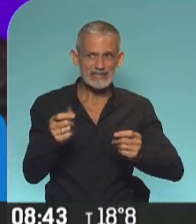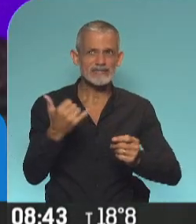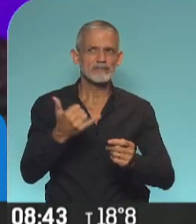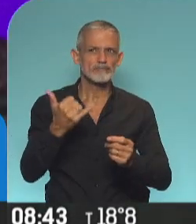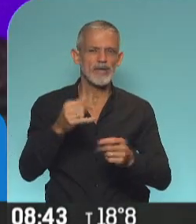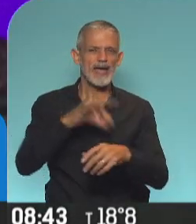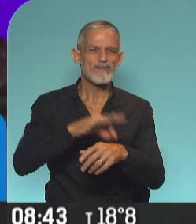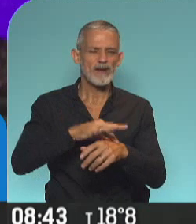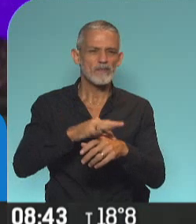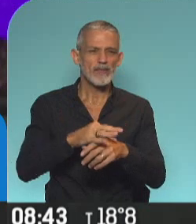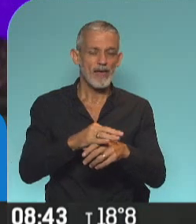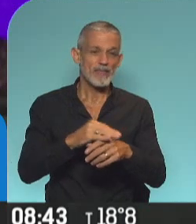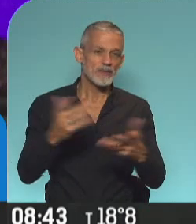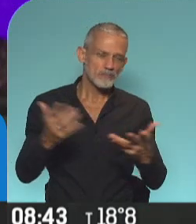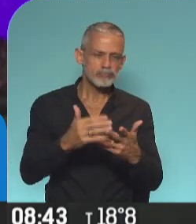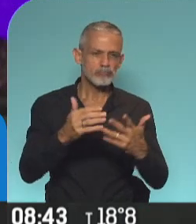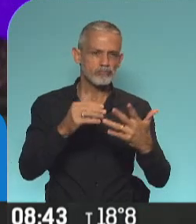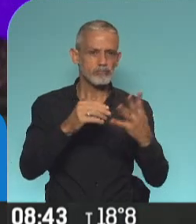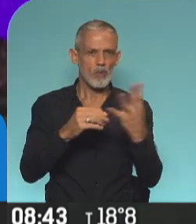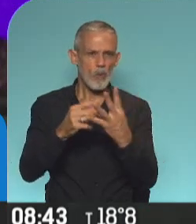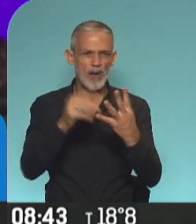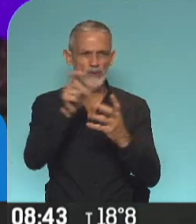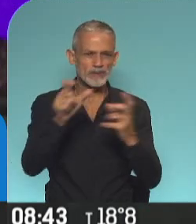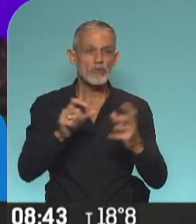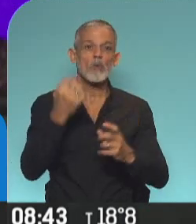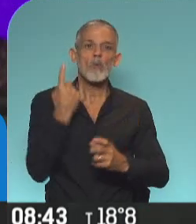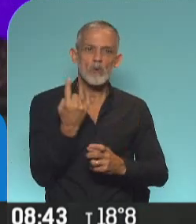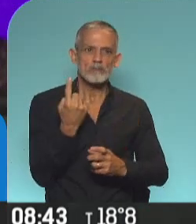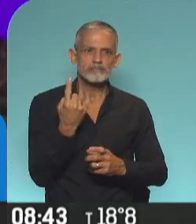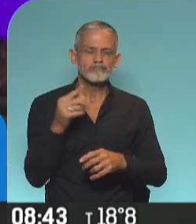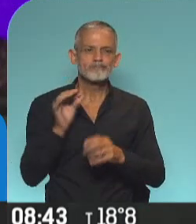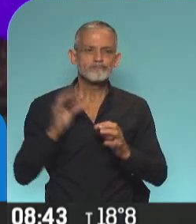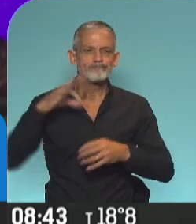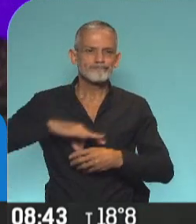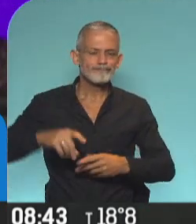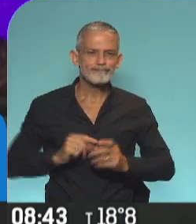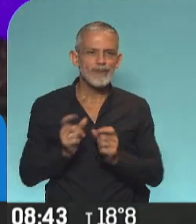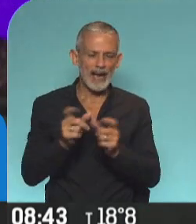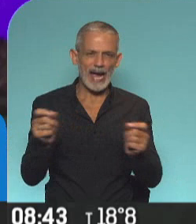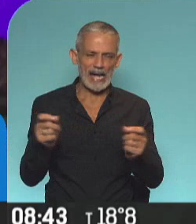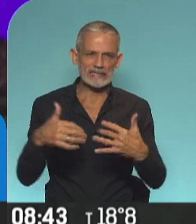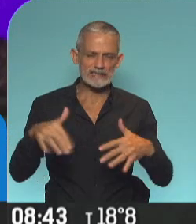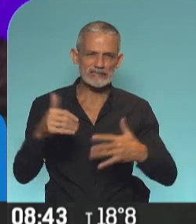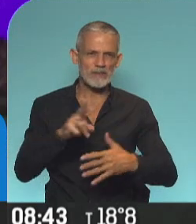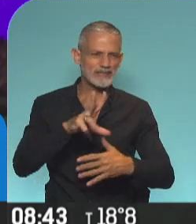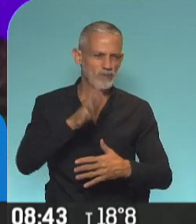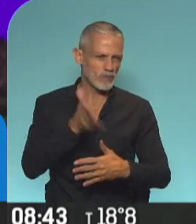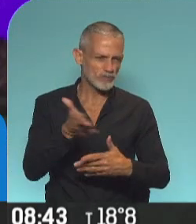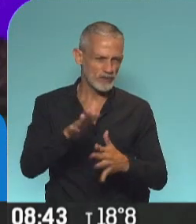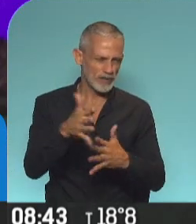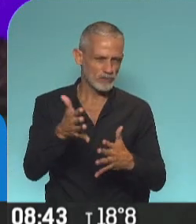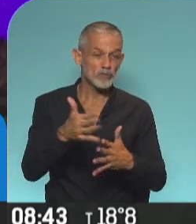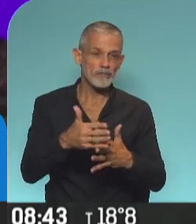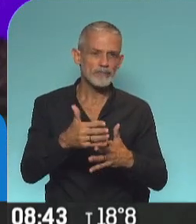afecta a una de cada tres o cuatro personas a lo largo de la vida y aproximadamente en argentina los últimos datos